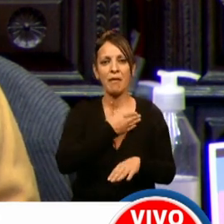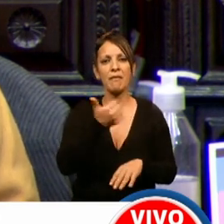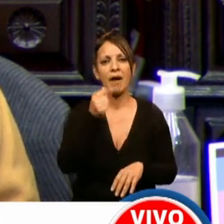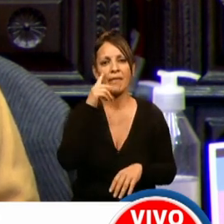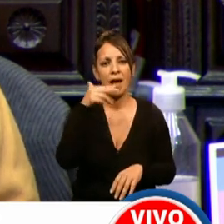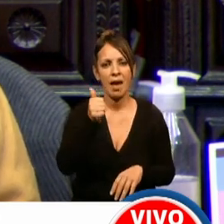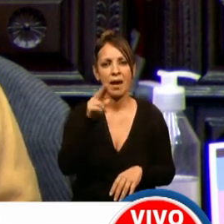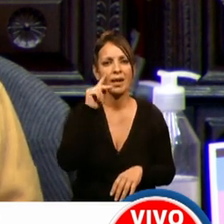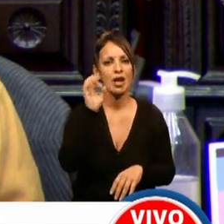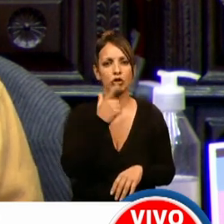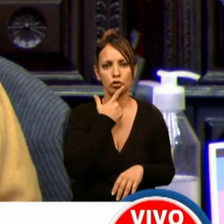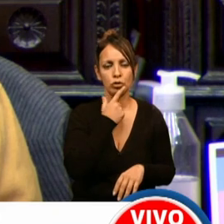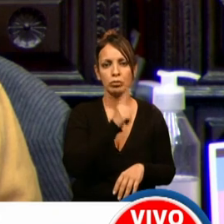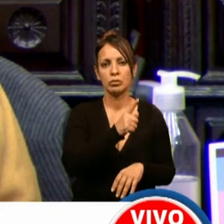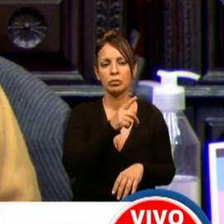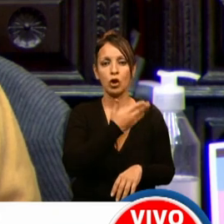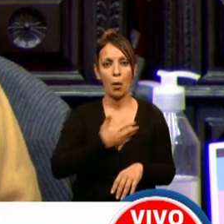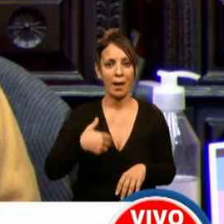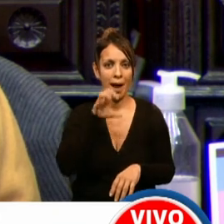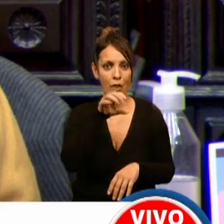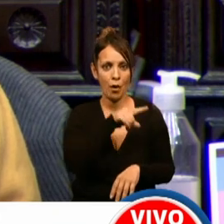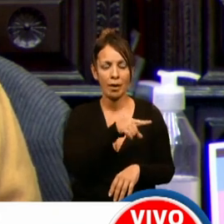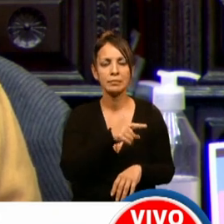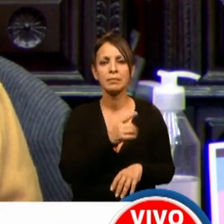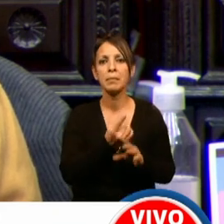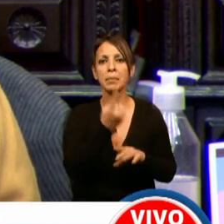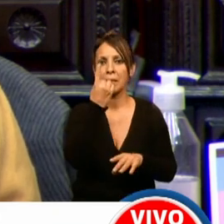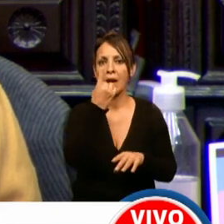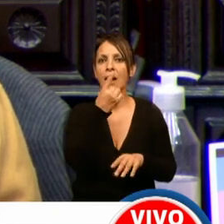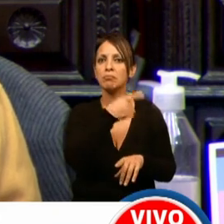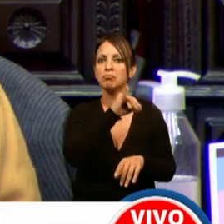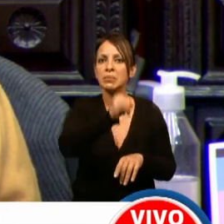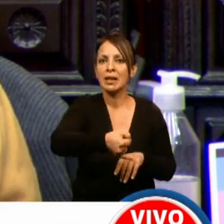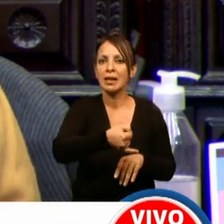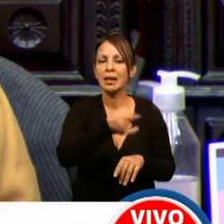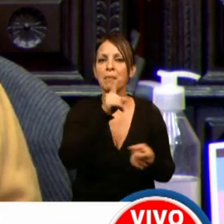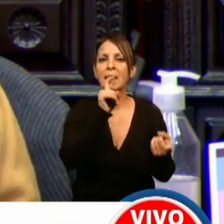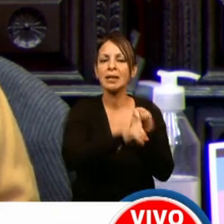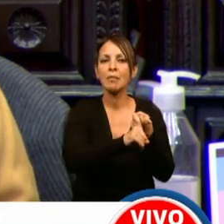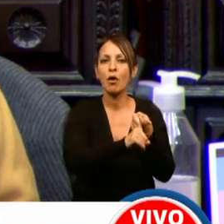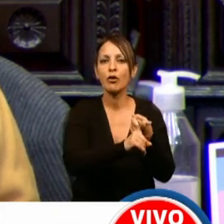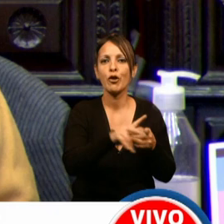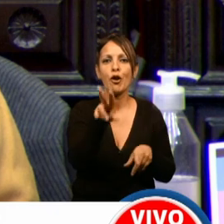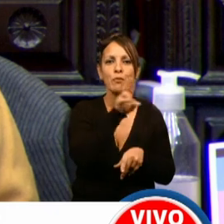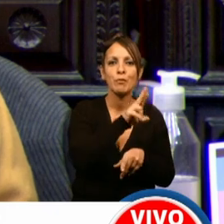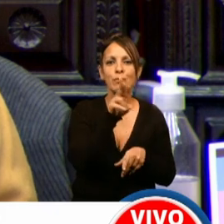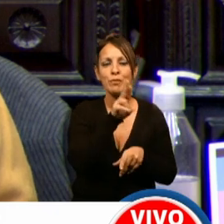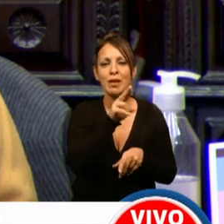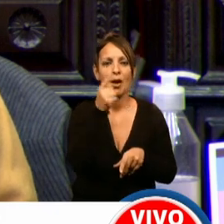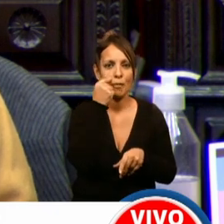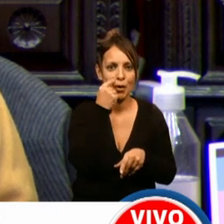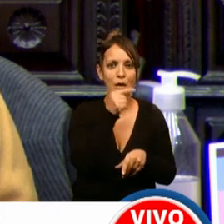fue justamente la que realizó el primer matrimonio igualitario aún sin tener ley porque estaba comprometida con el